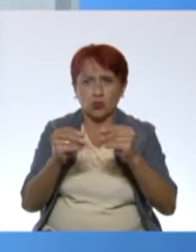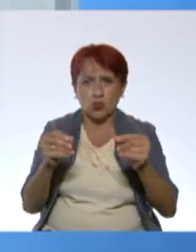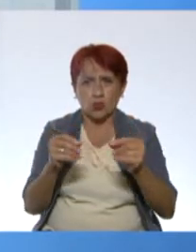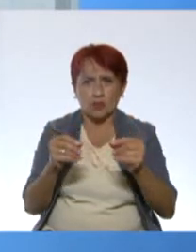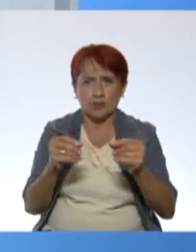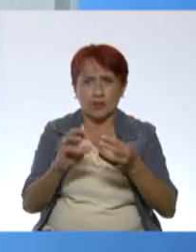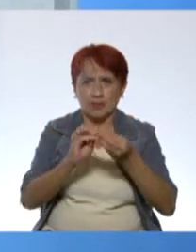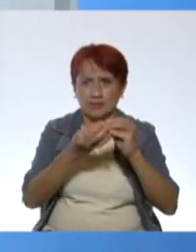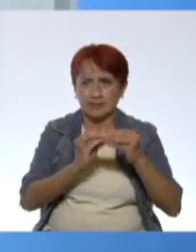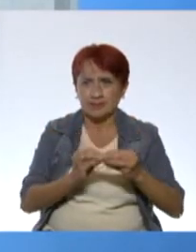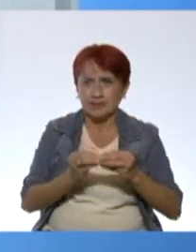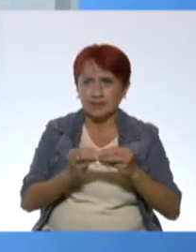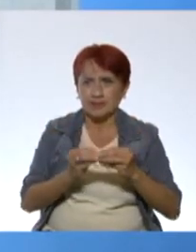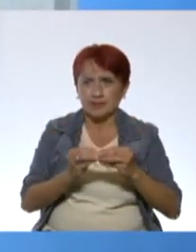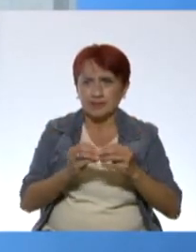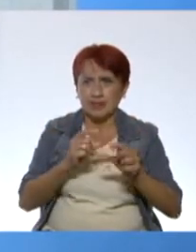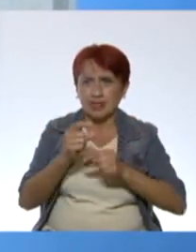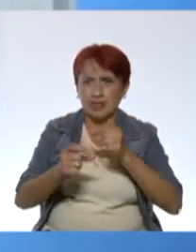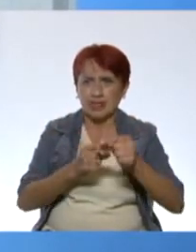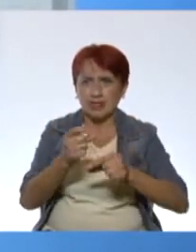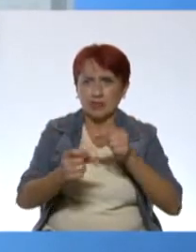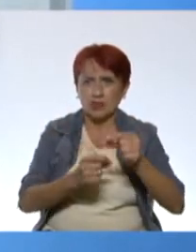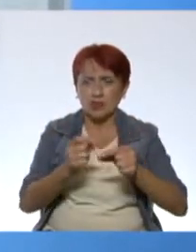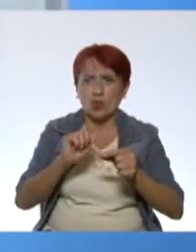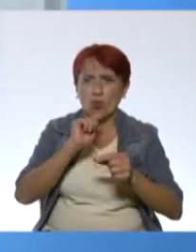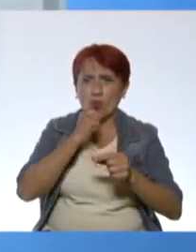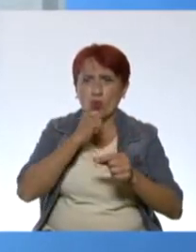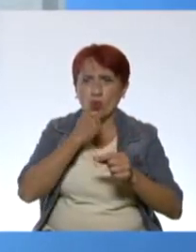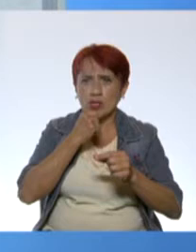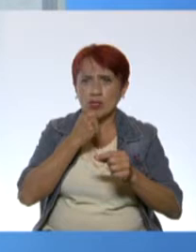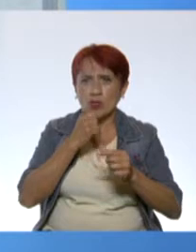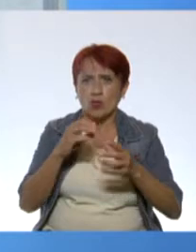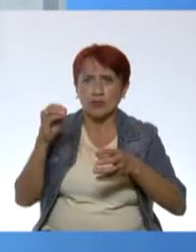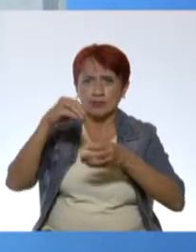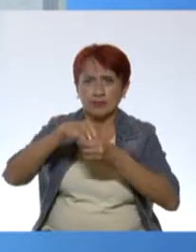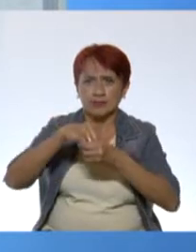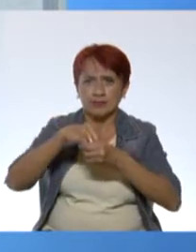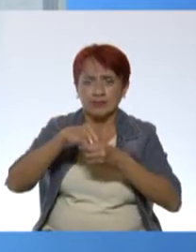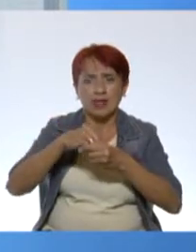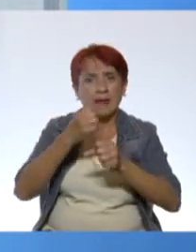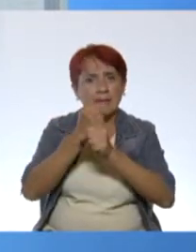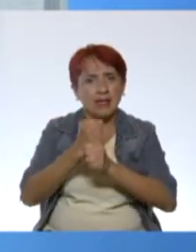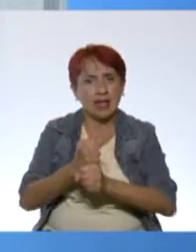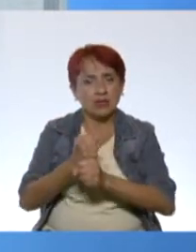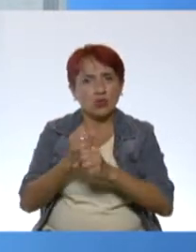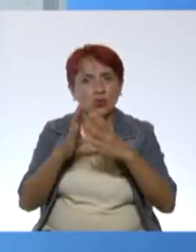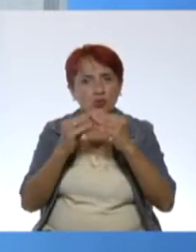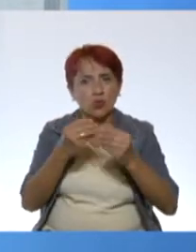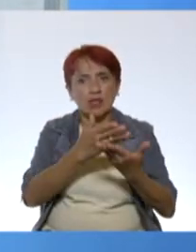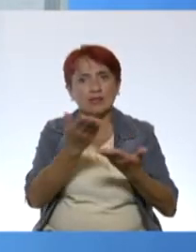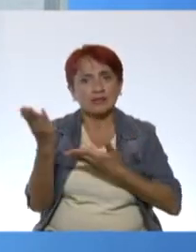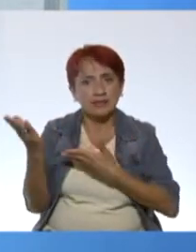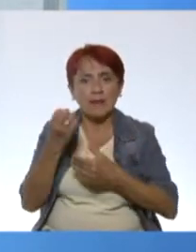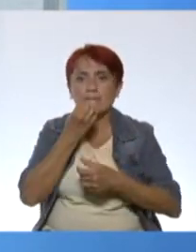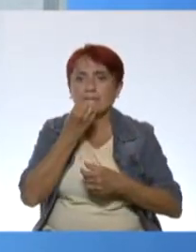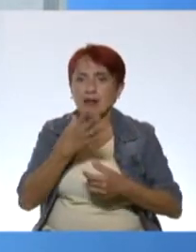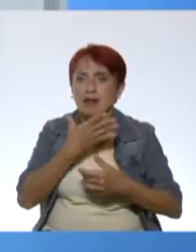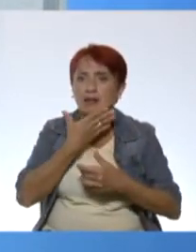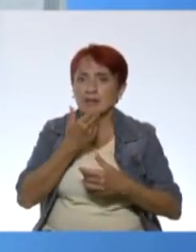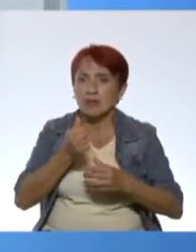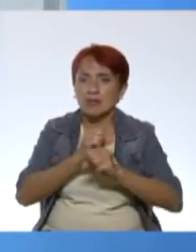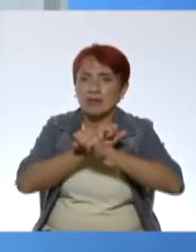computacional, ¿okay? En la elaboración o la generación de códigos encriptados. Esperando, muchachos, que esto haya